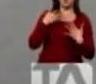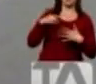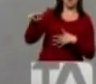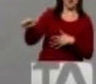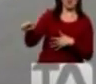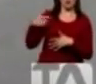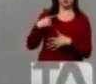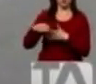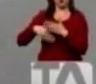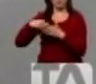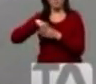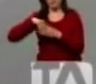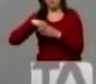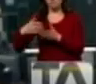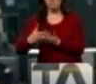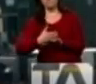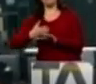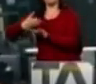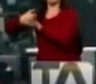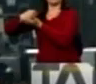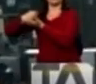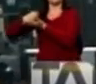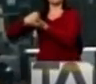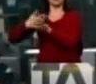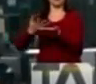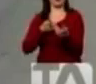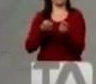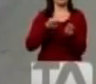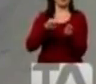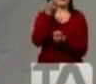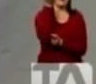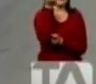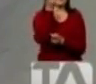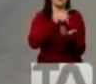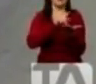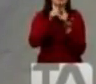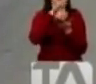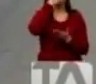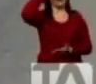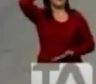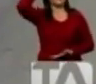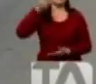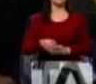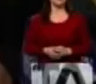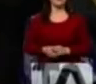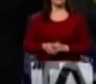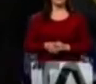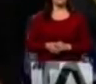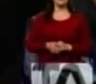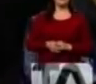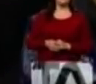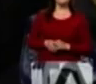por el cobro del peaje al fideicomiso que maneja los recursos que genera la carretera Aloac Santo Domingo. Que